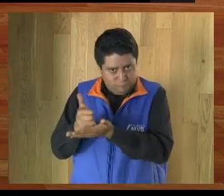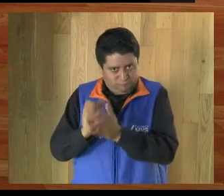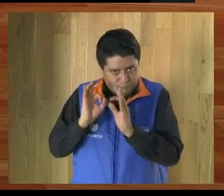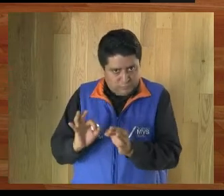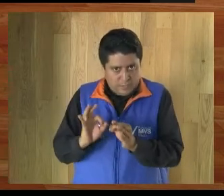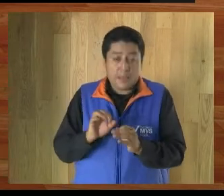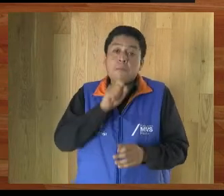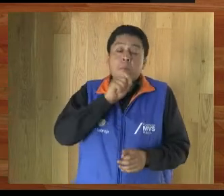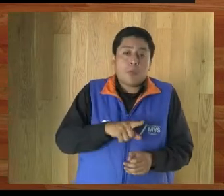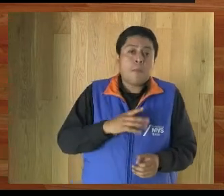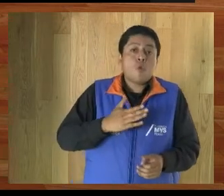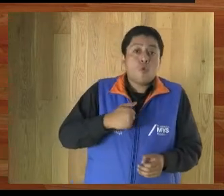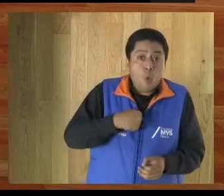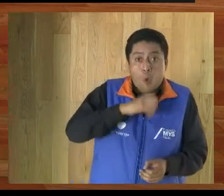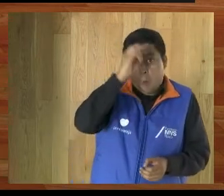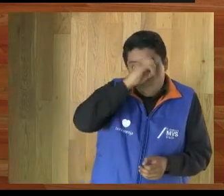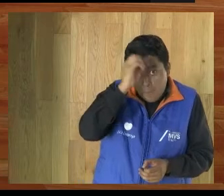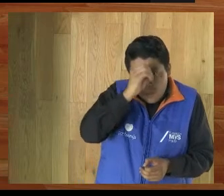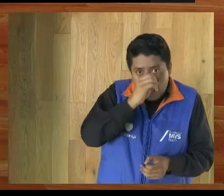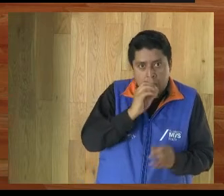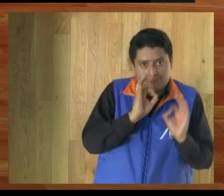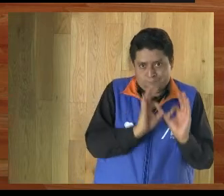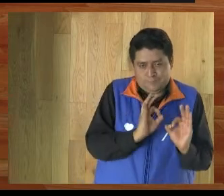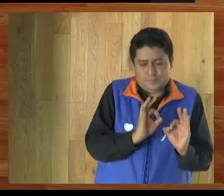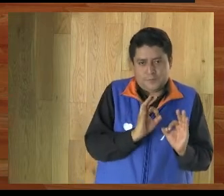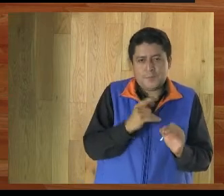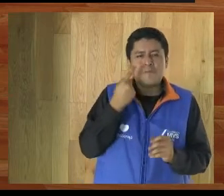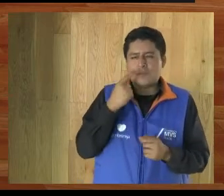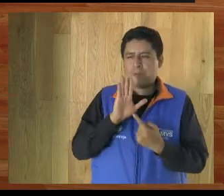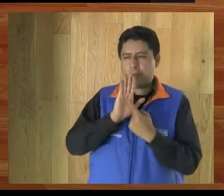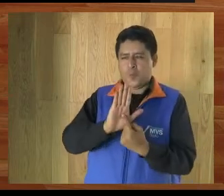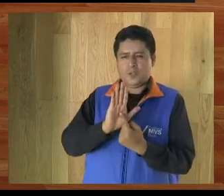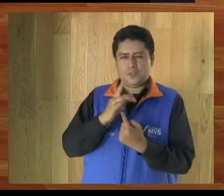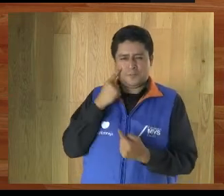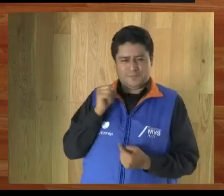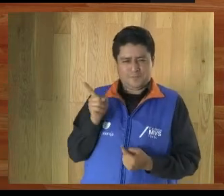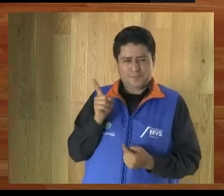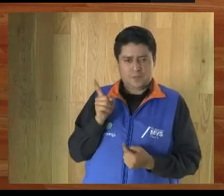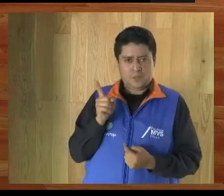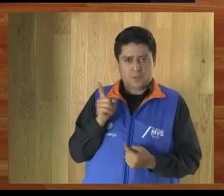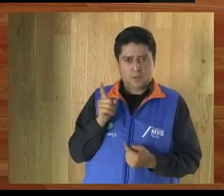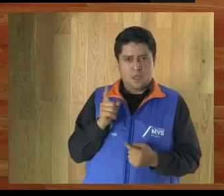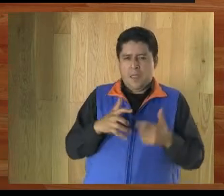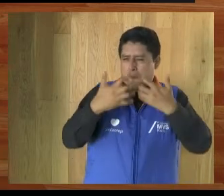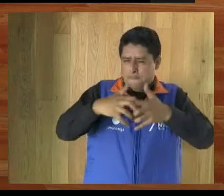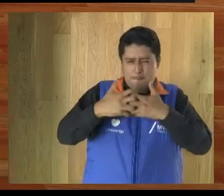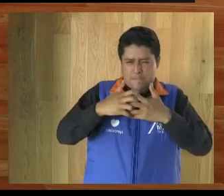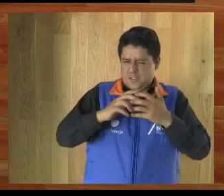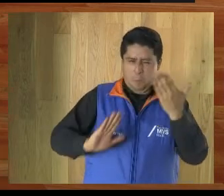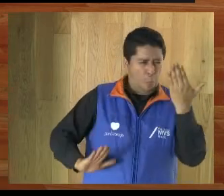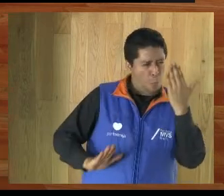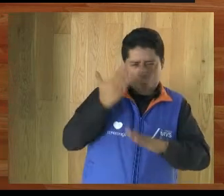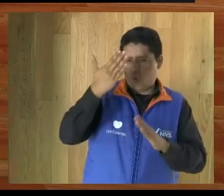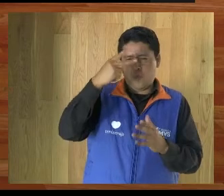pongo una comparativa de cuáles son las compañías más reputadas en el mundo y en